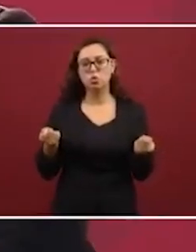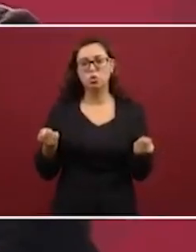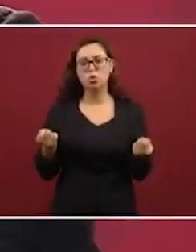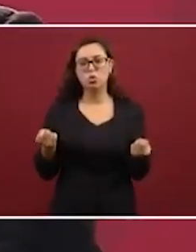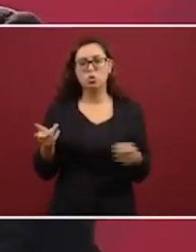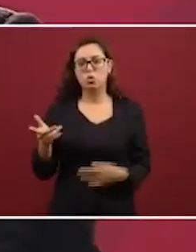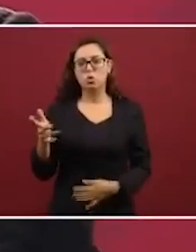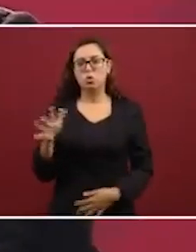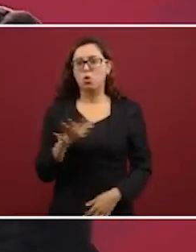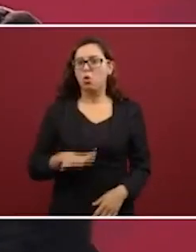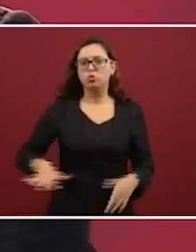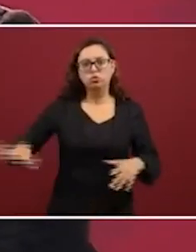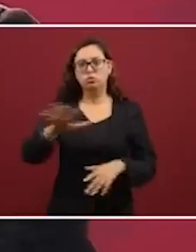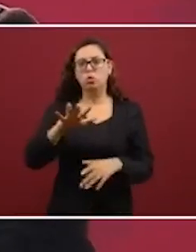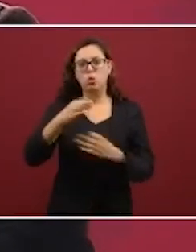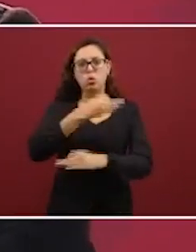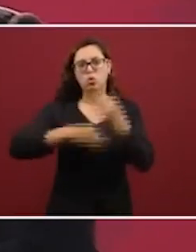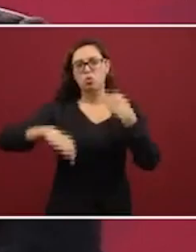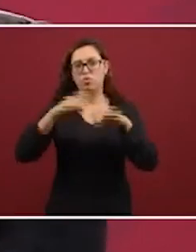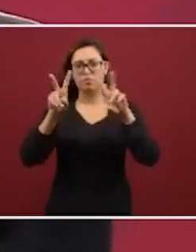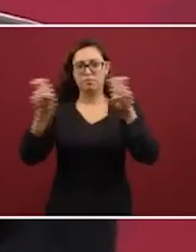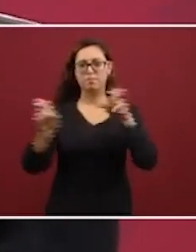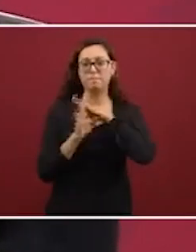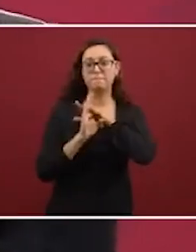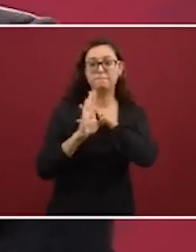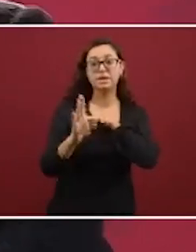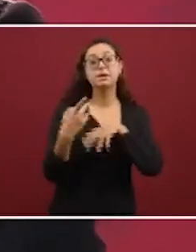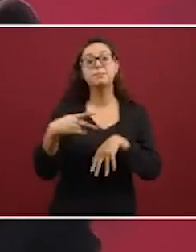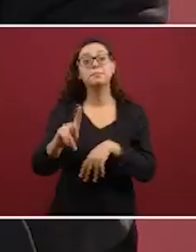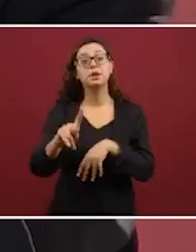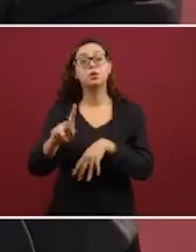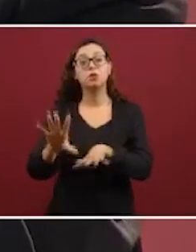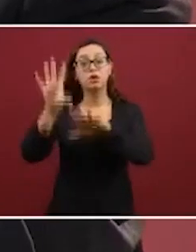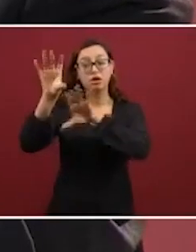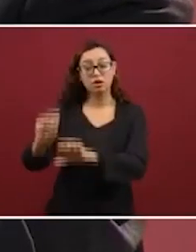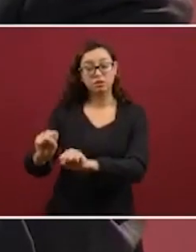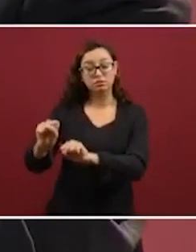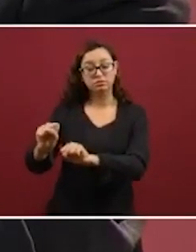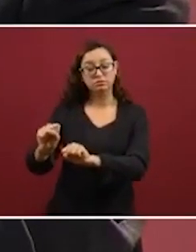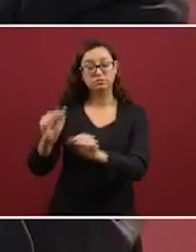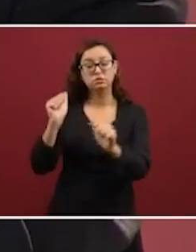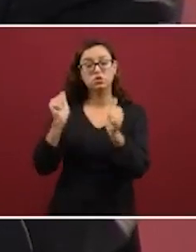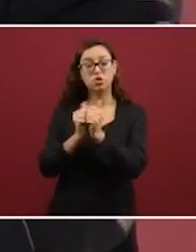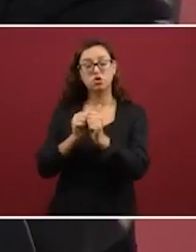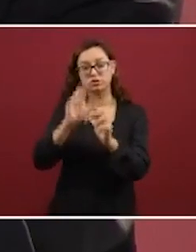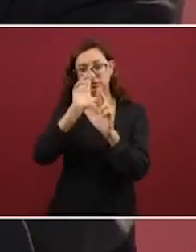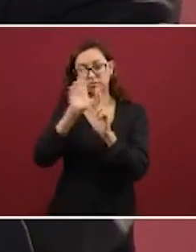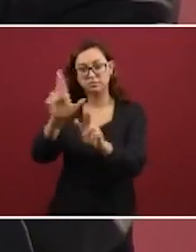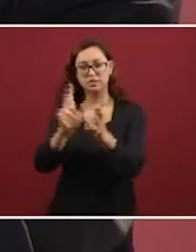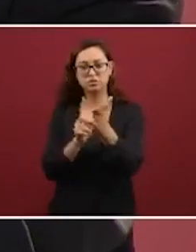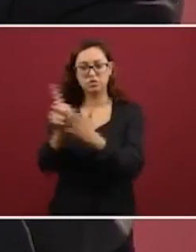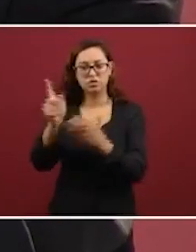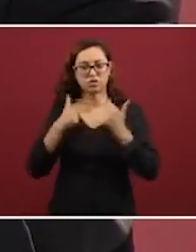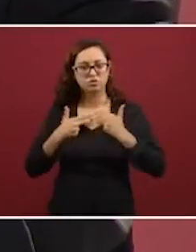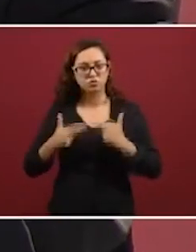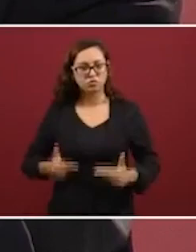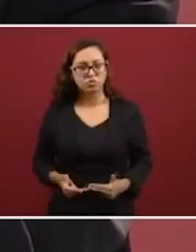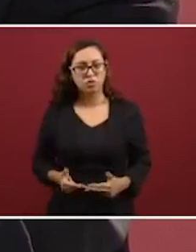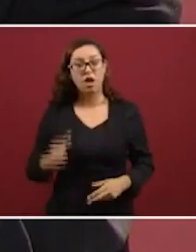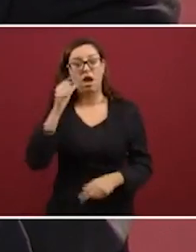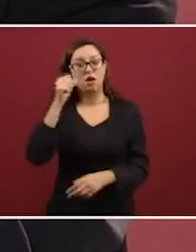flujo migratorio pero respetando los derechos humanos ya lo que les dijo el general ayer